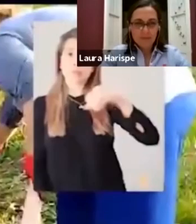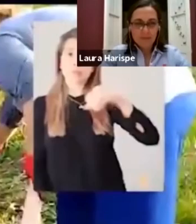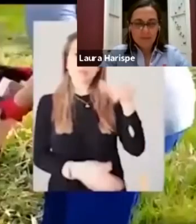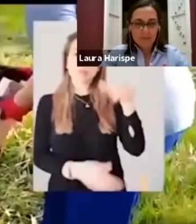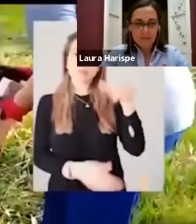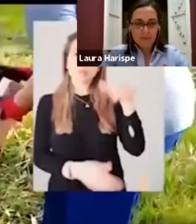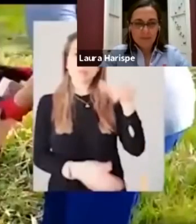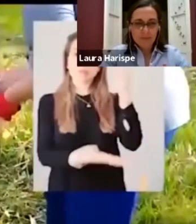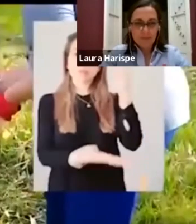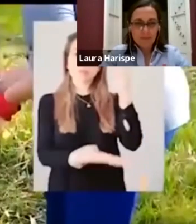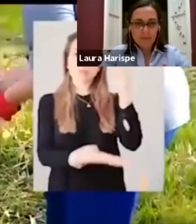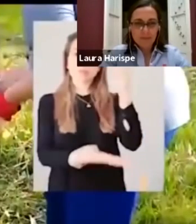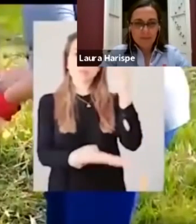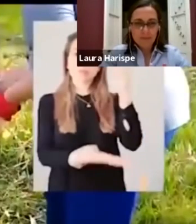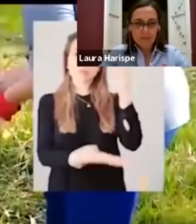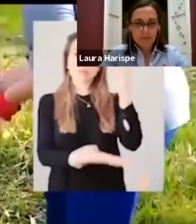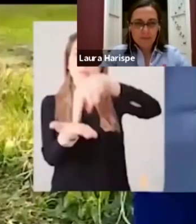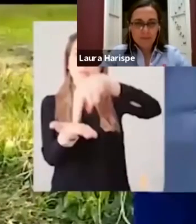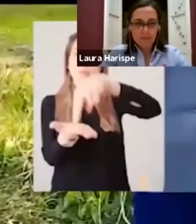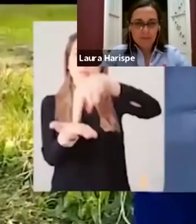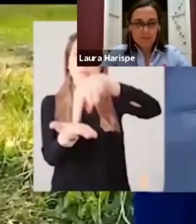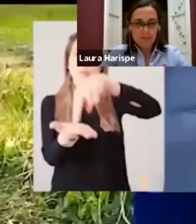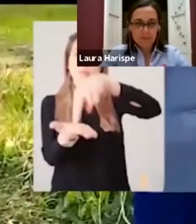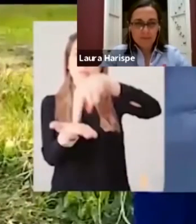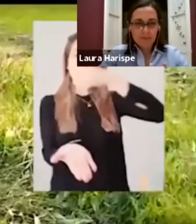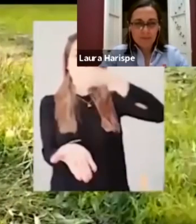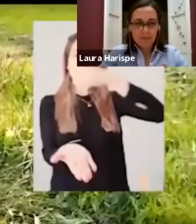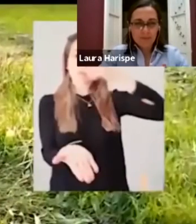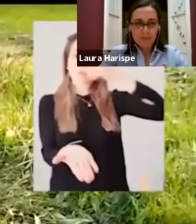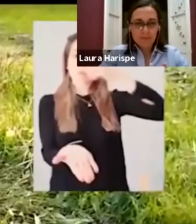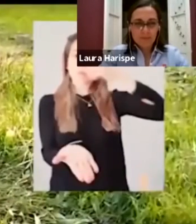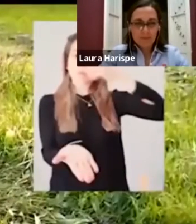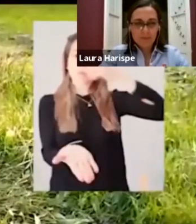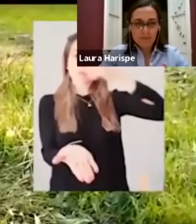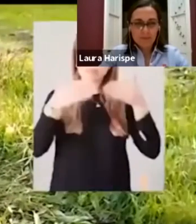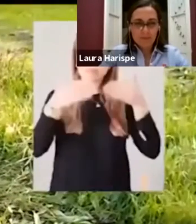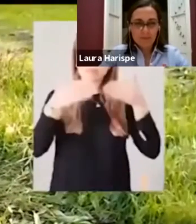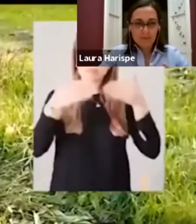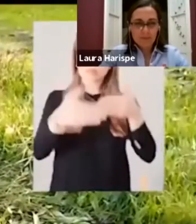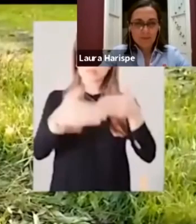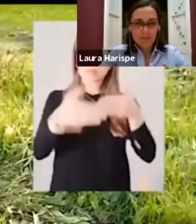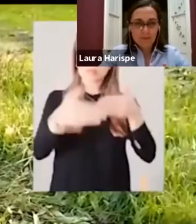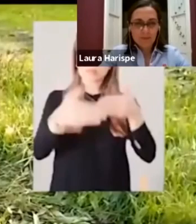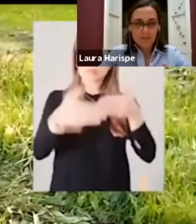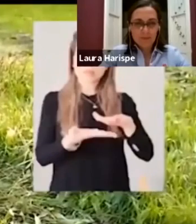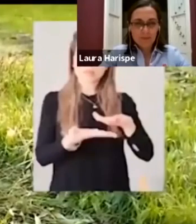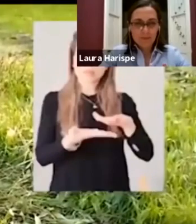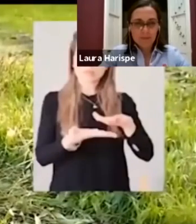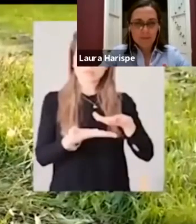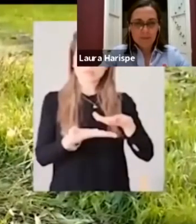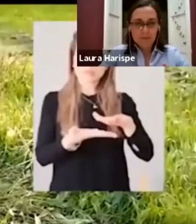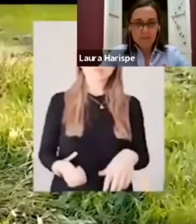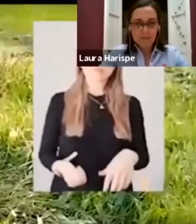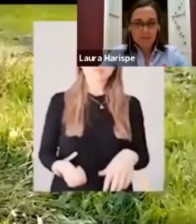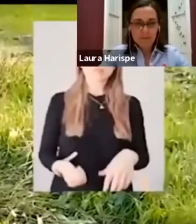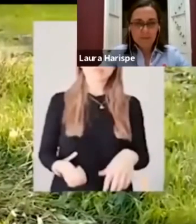En esta etapa, estamos en condiciones de levantar las estacas, dado que ya cumplieron la función de delimitar